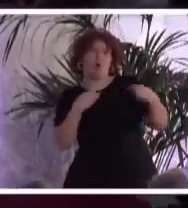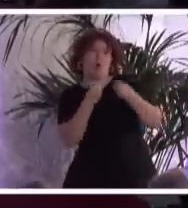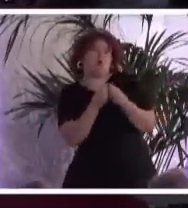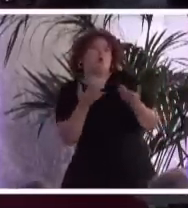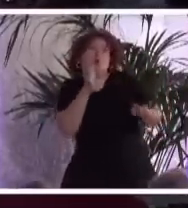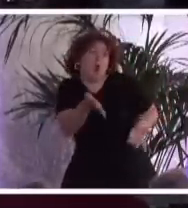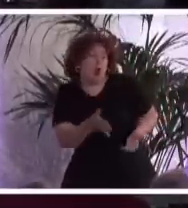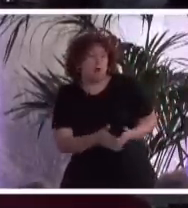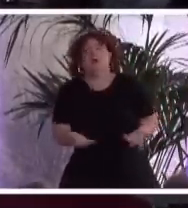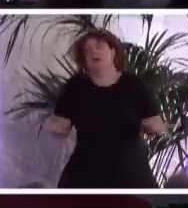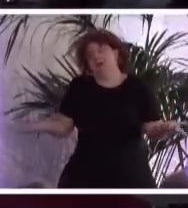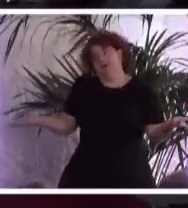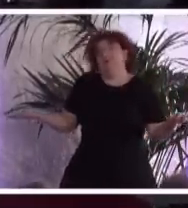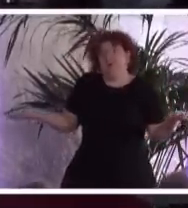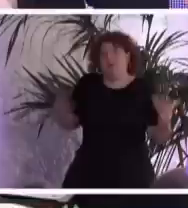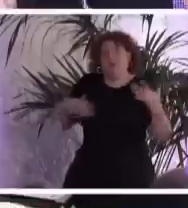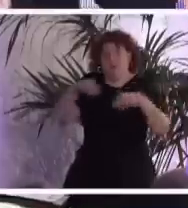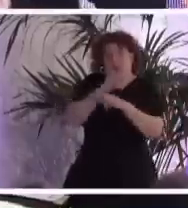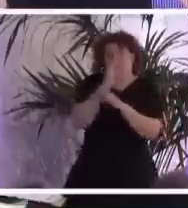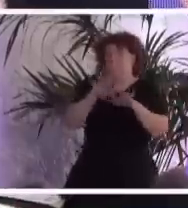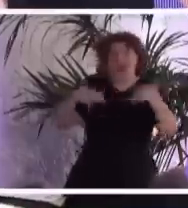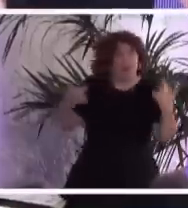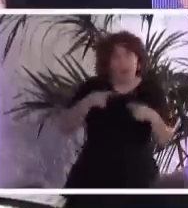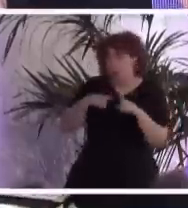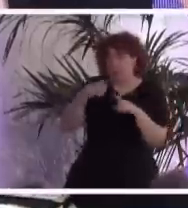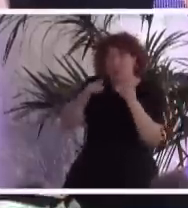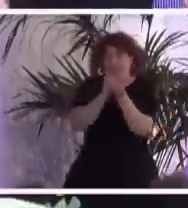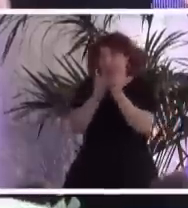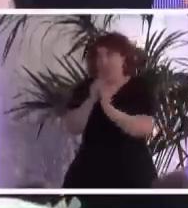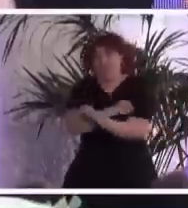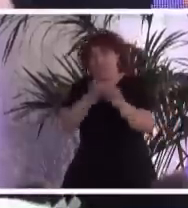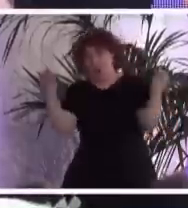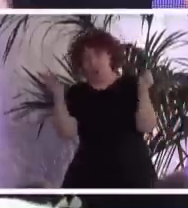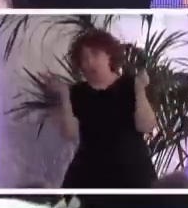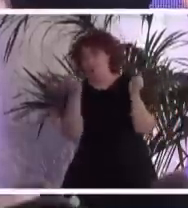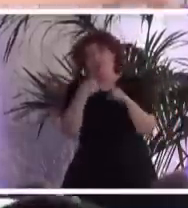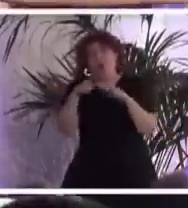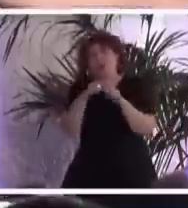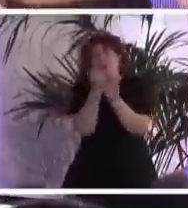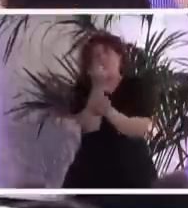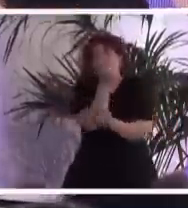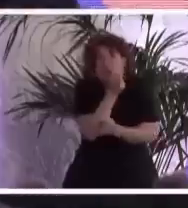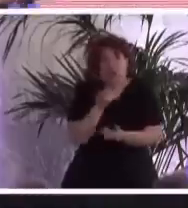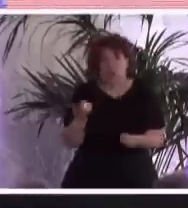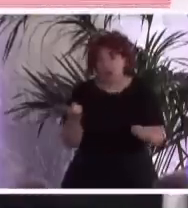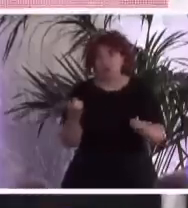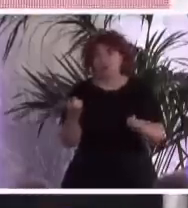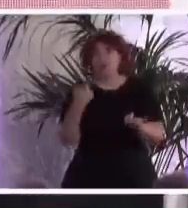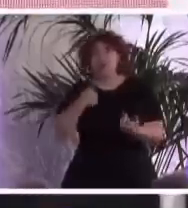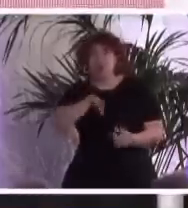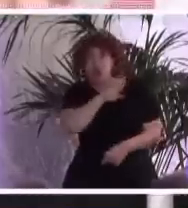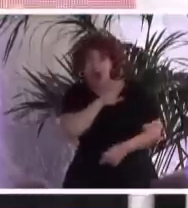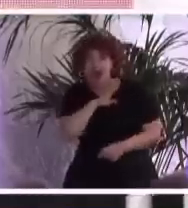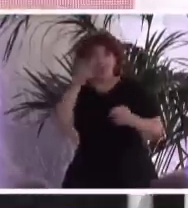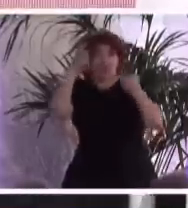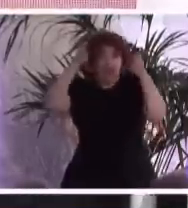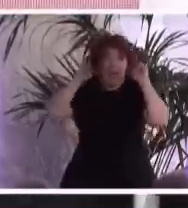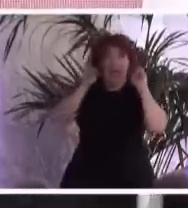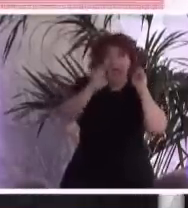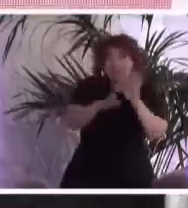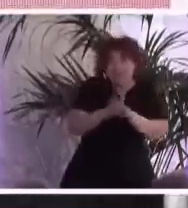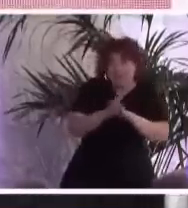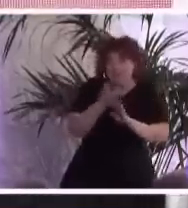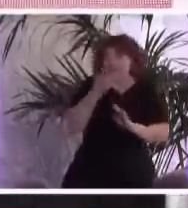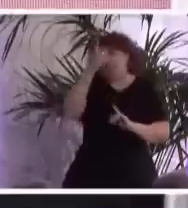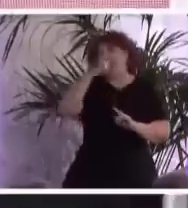con ellos hombre pues porque desde el parlamento no se cambia prácticamente nada existiría Yolanda Díaz si fuera simplemente